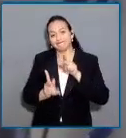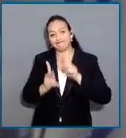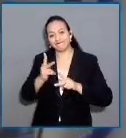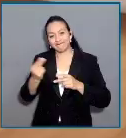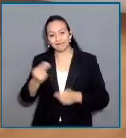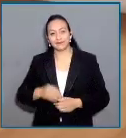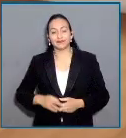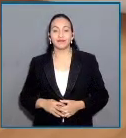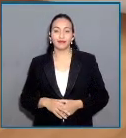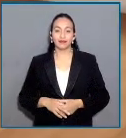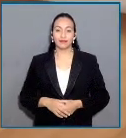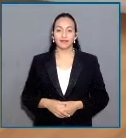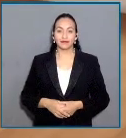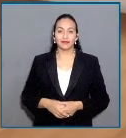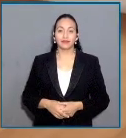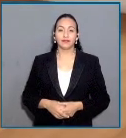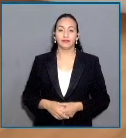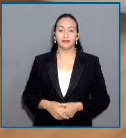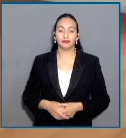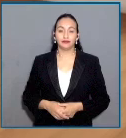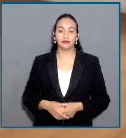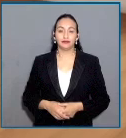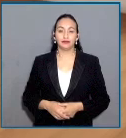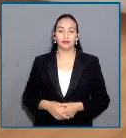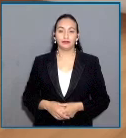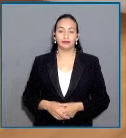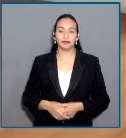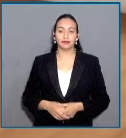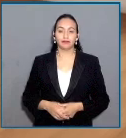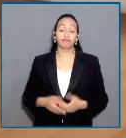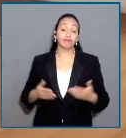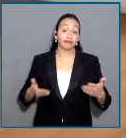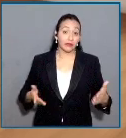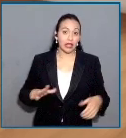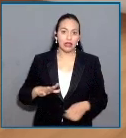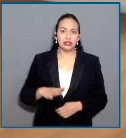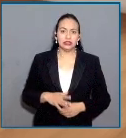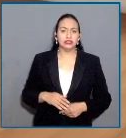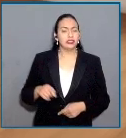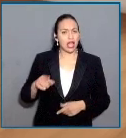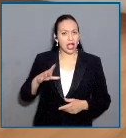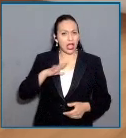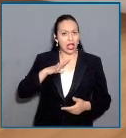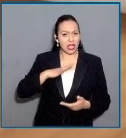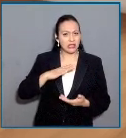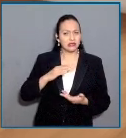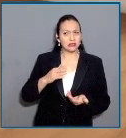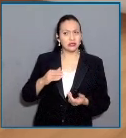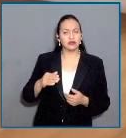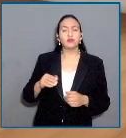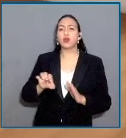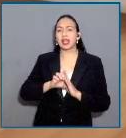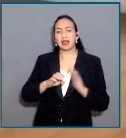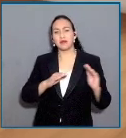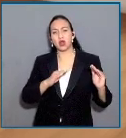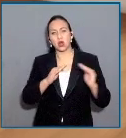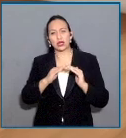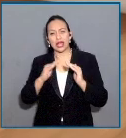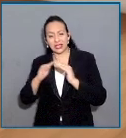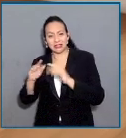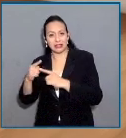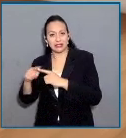Daza. Y a pesar de que han aumentado los daños materiales en vivienda por fenómenos naturales, solo